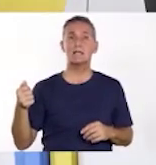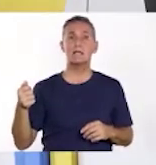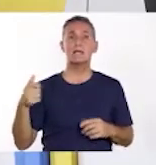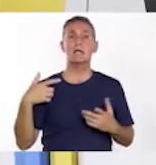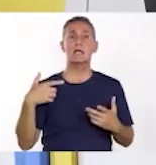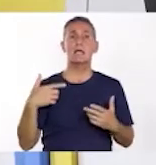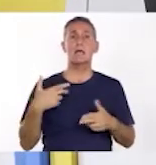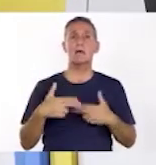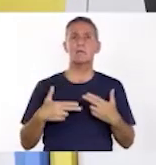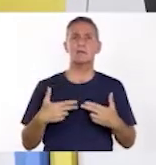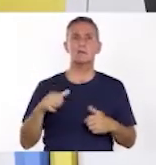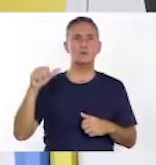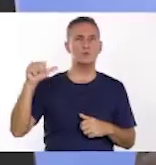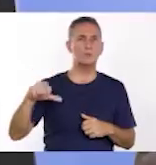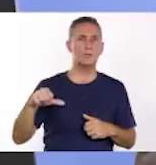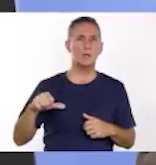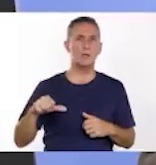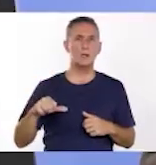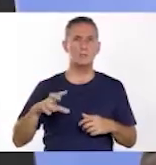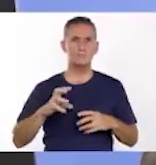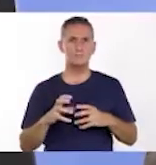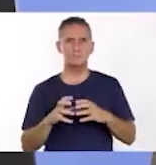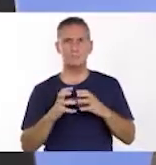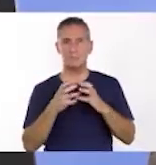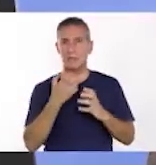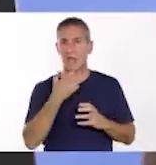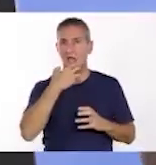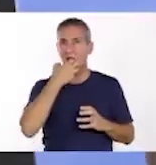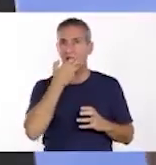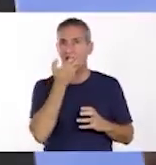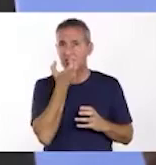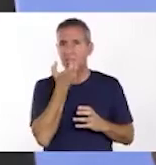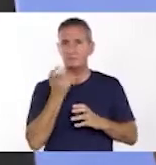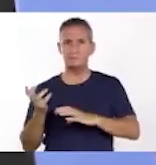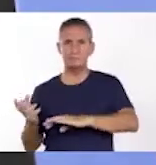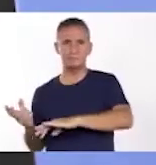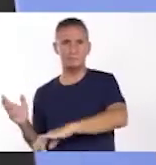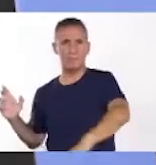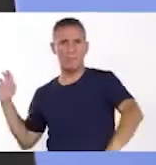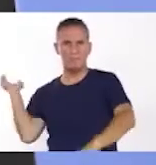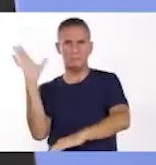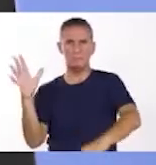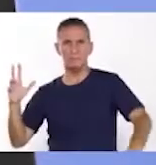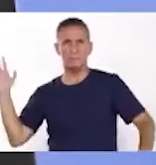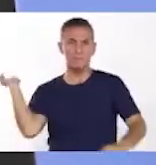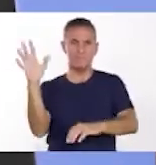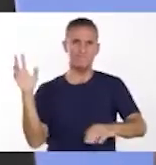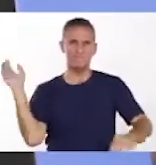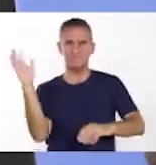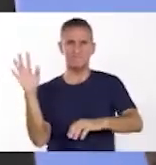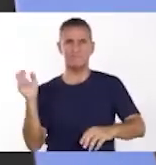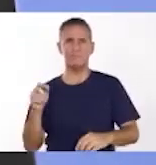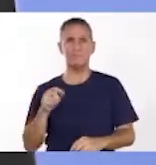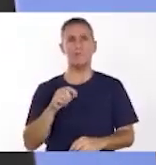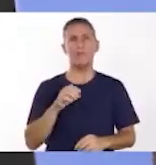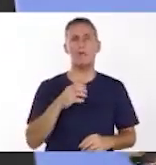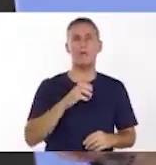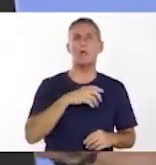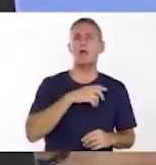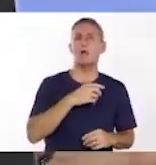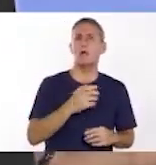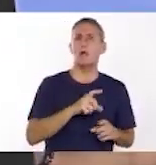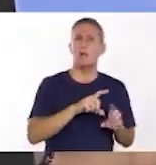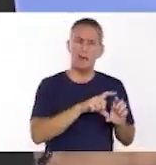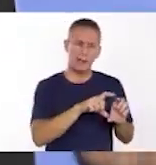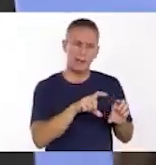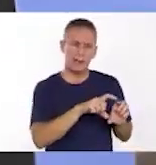lo bombardea con manzanas. Y esto es algo que después vamos a analizar. Ahora, ¿cuál es el